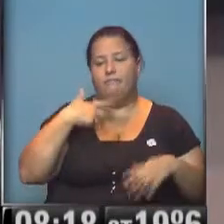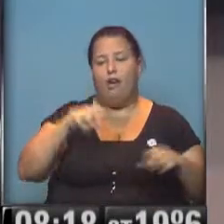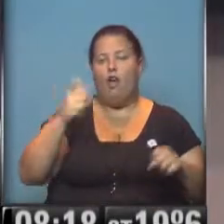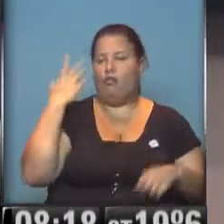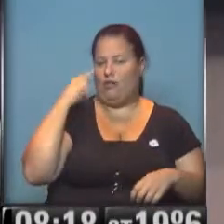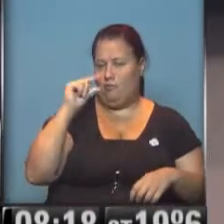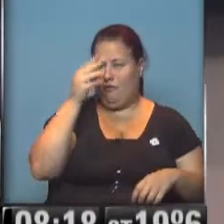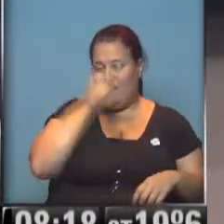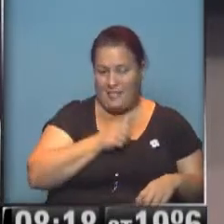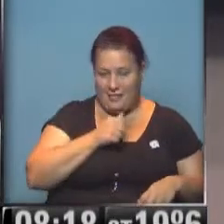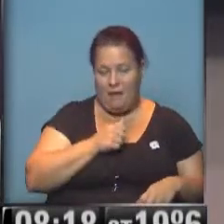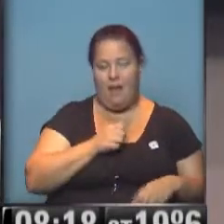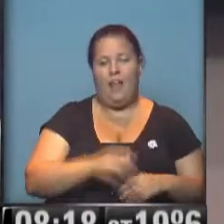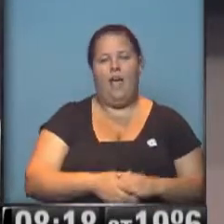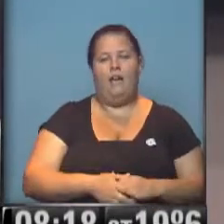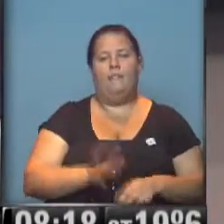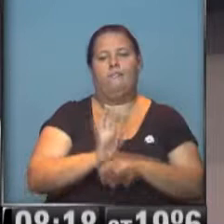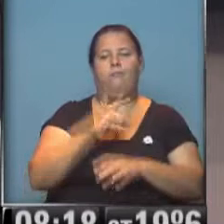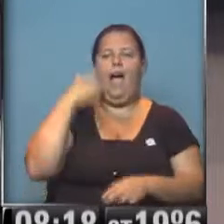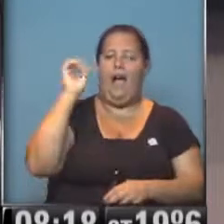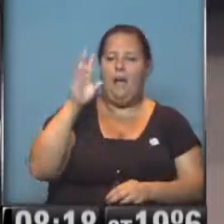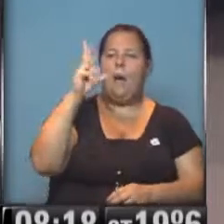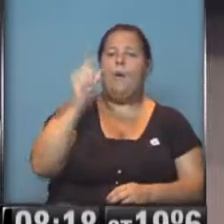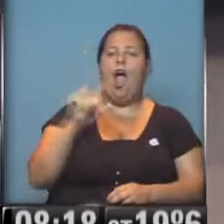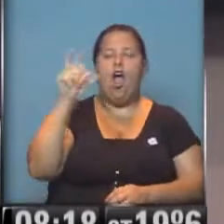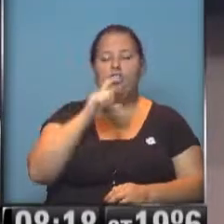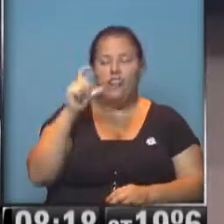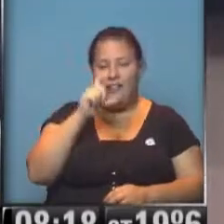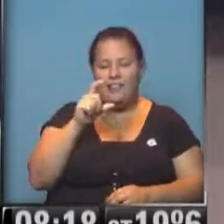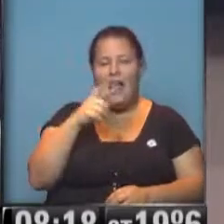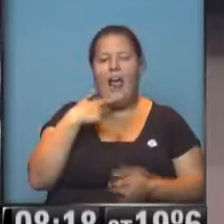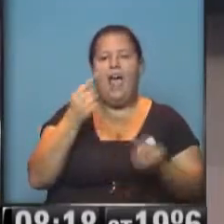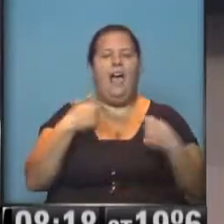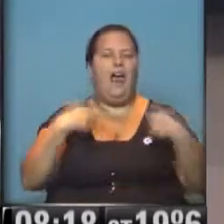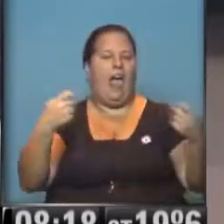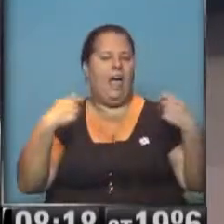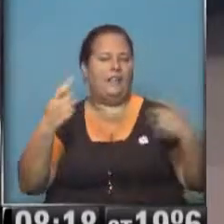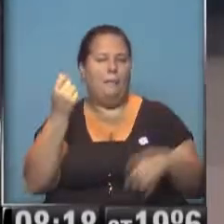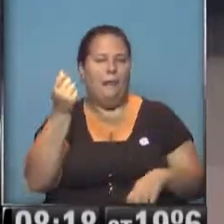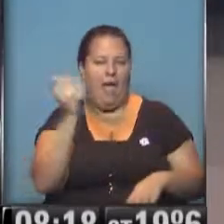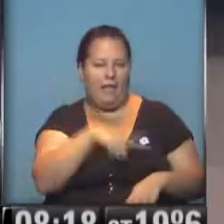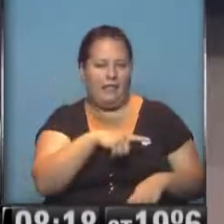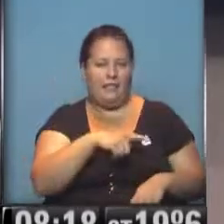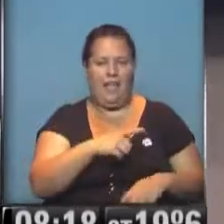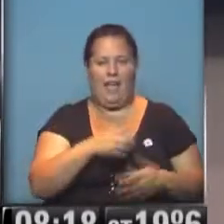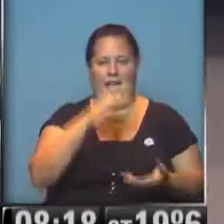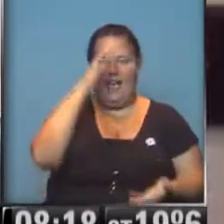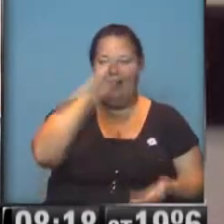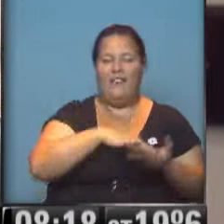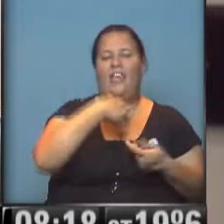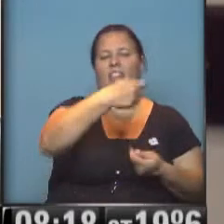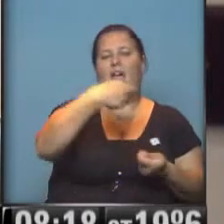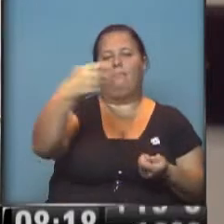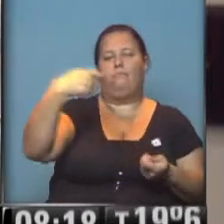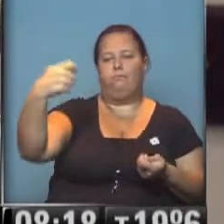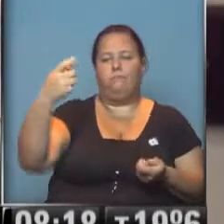este último fin de semana como una crítica que el banco central dilapidaba lo del dinero esté transfiriendo le